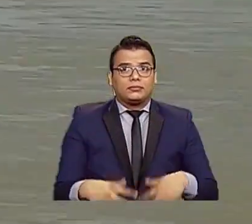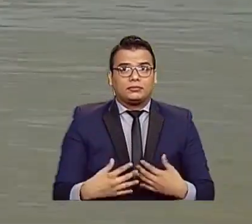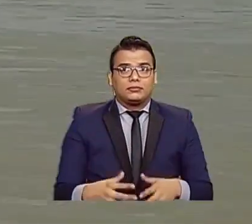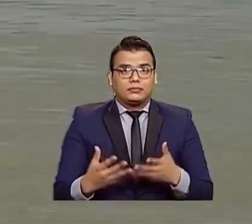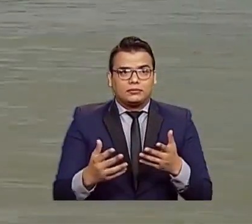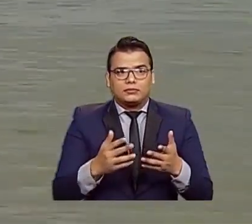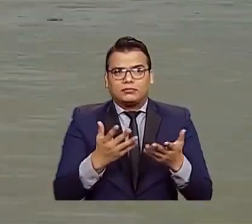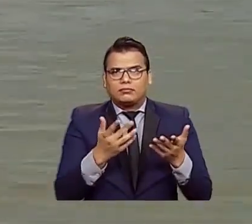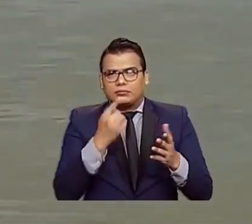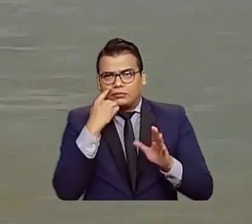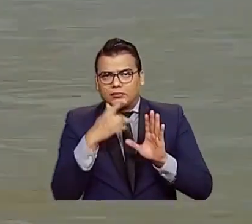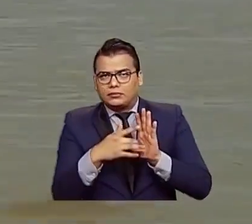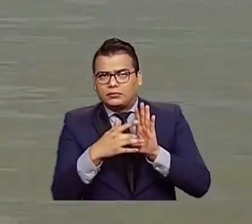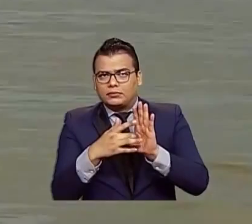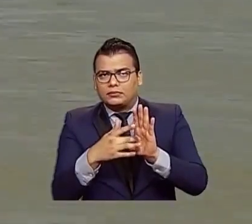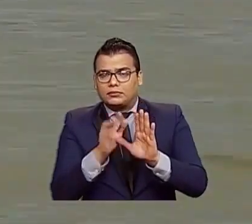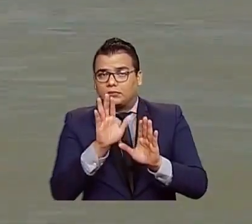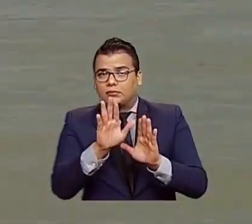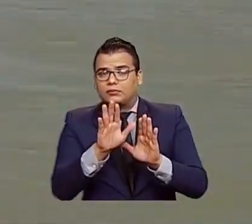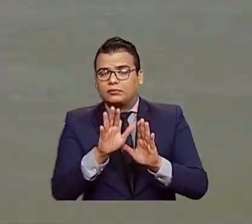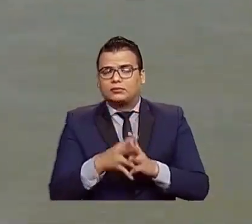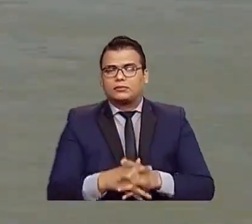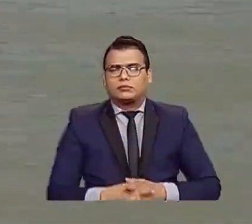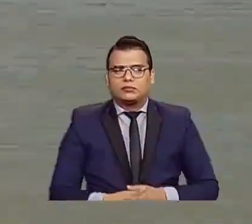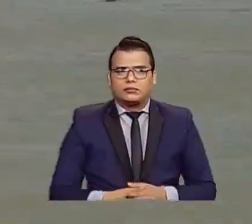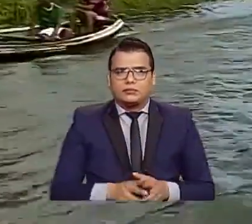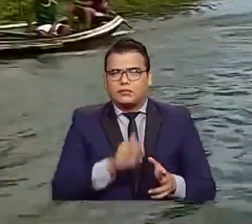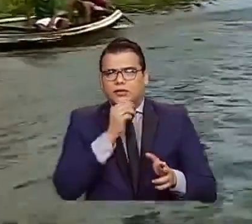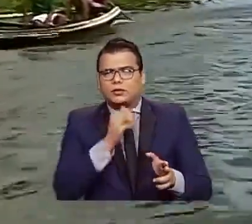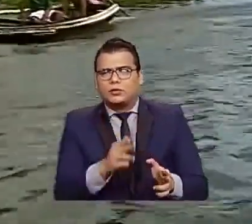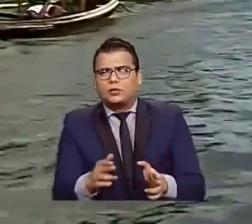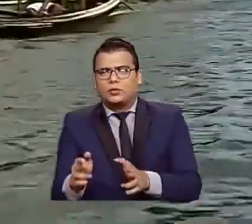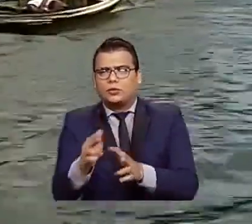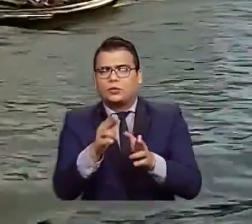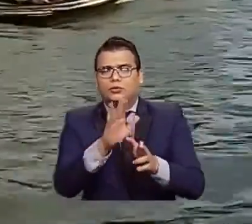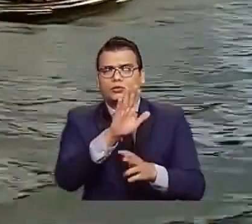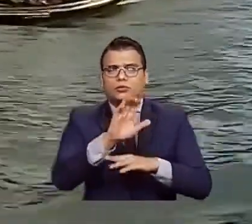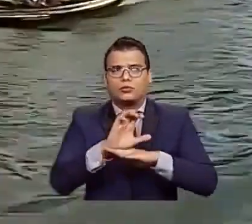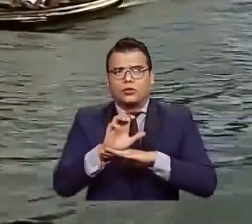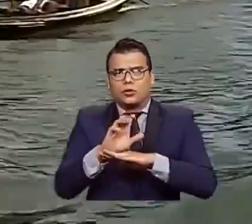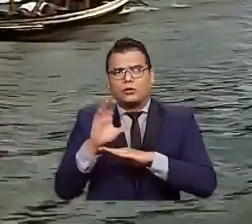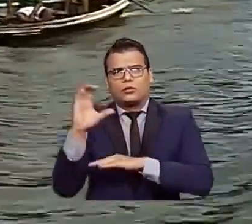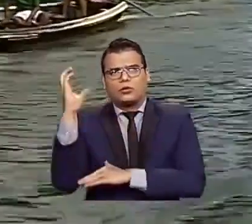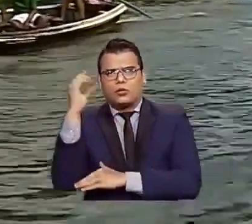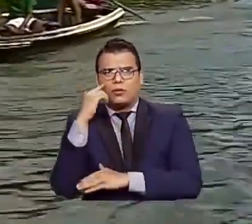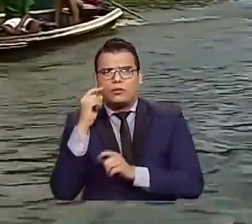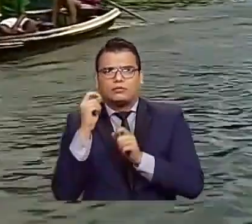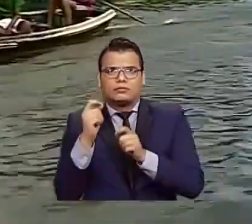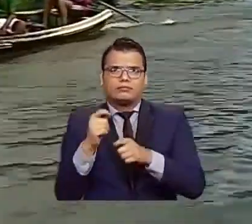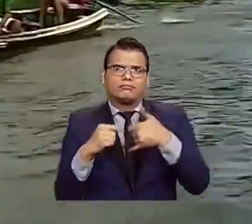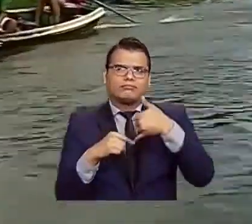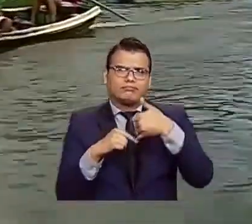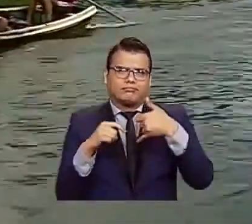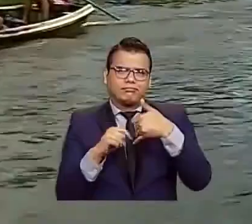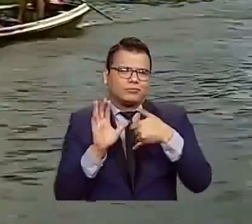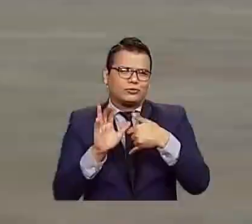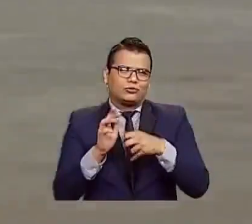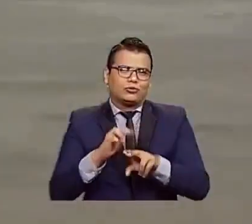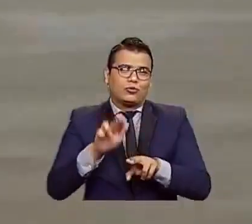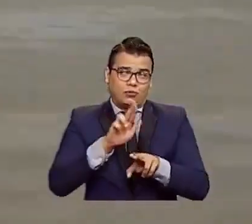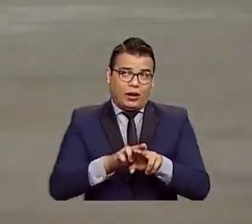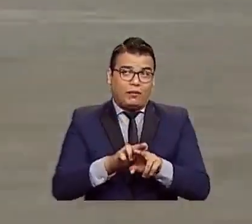río Negro es llamado Solimoes en Brasil, pero en Perú, Colombia, Ecuador, así como en el resto del mundo, es generalmente el